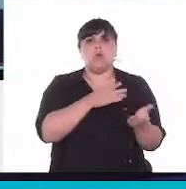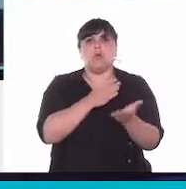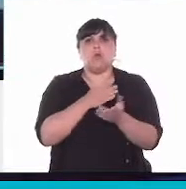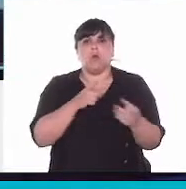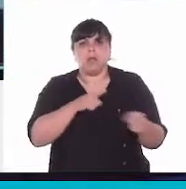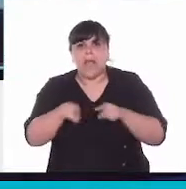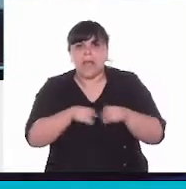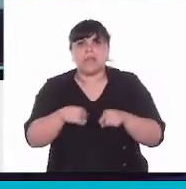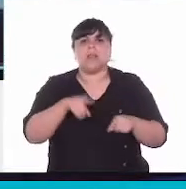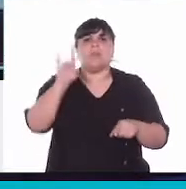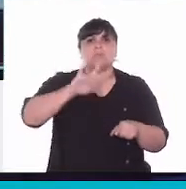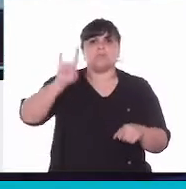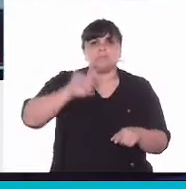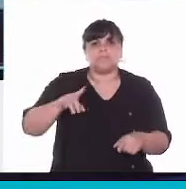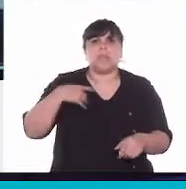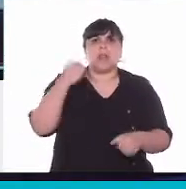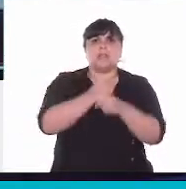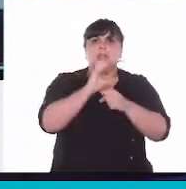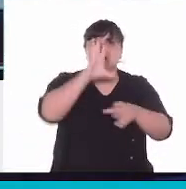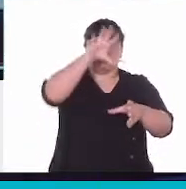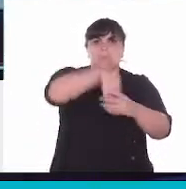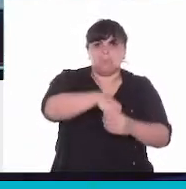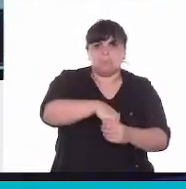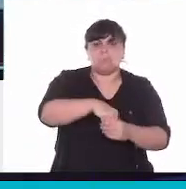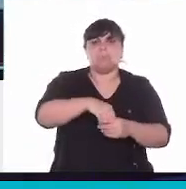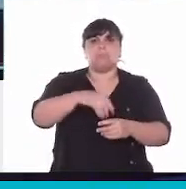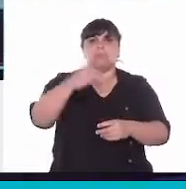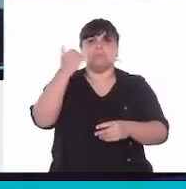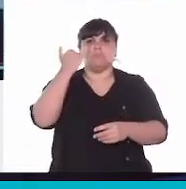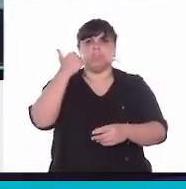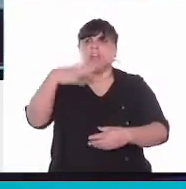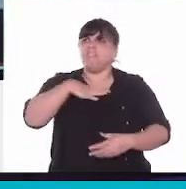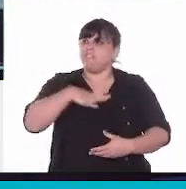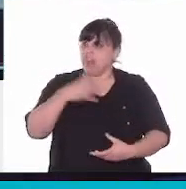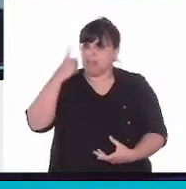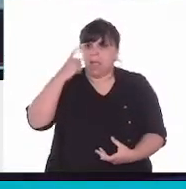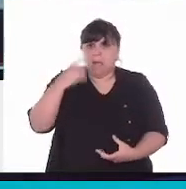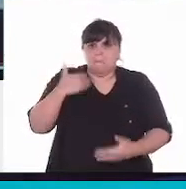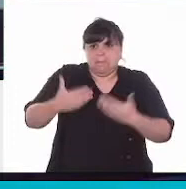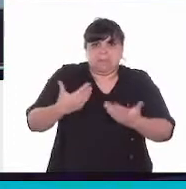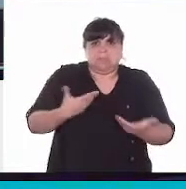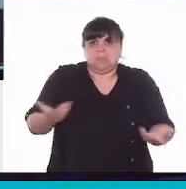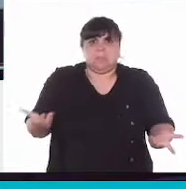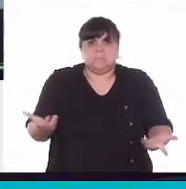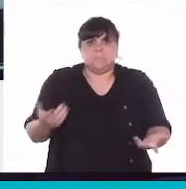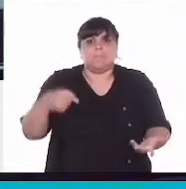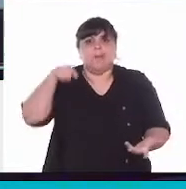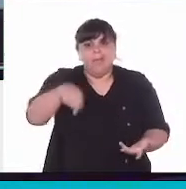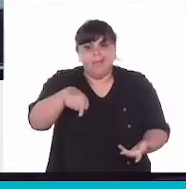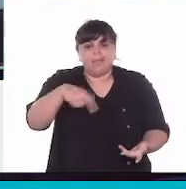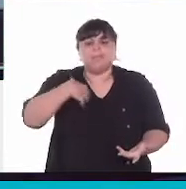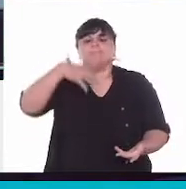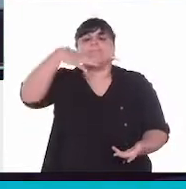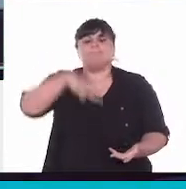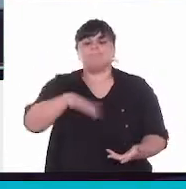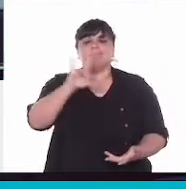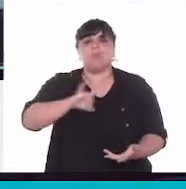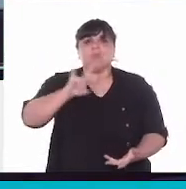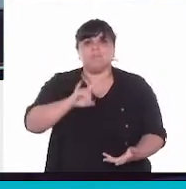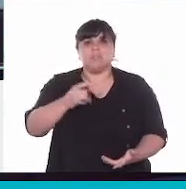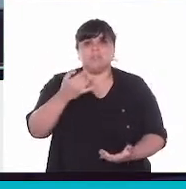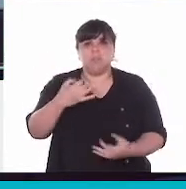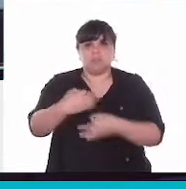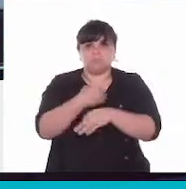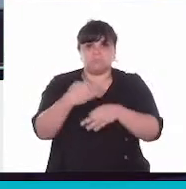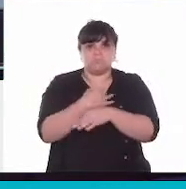trabajar en la industria financiera y que no sea algo que ya tengo incorporado entonces entendí que la universidad no me había enseñado